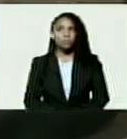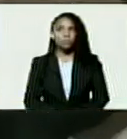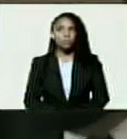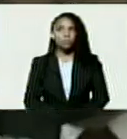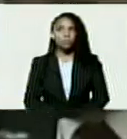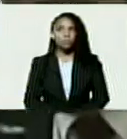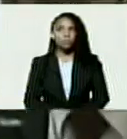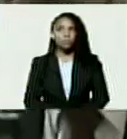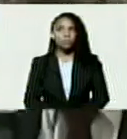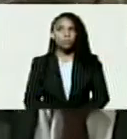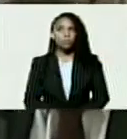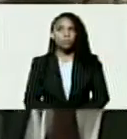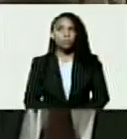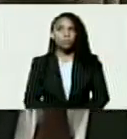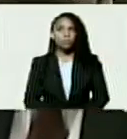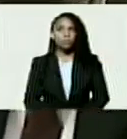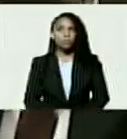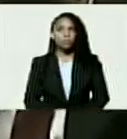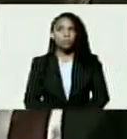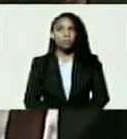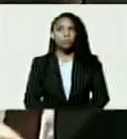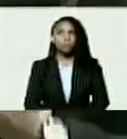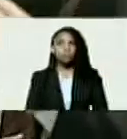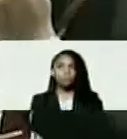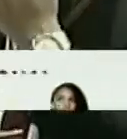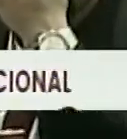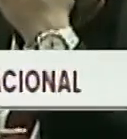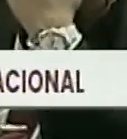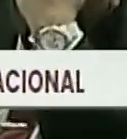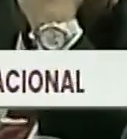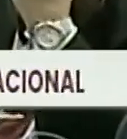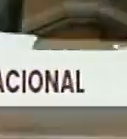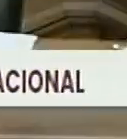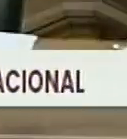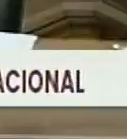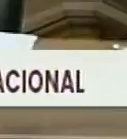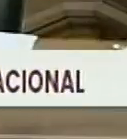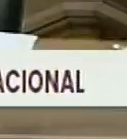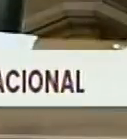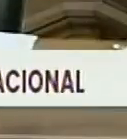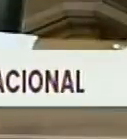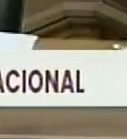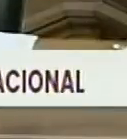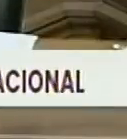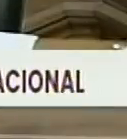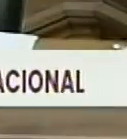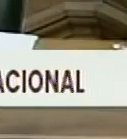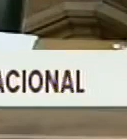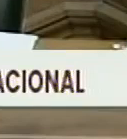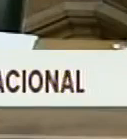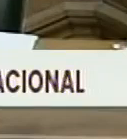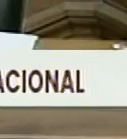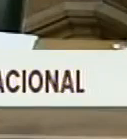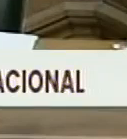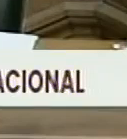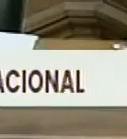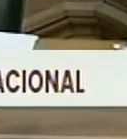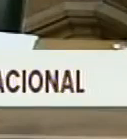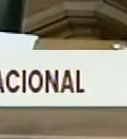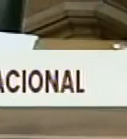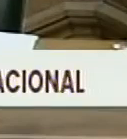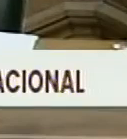Víctor José Moreno, ciudadano José Ramón Muñoz Montilla, ciudadano Joel Gustavo Oloyola